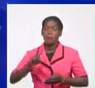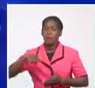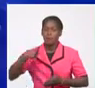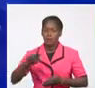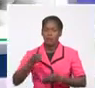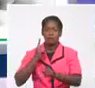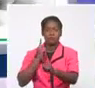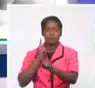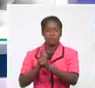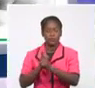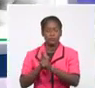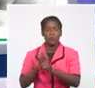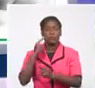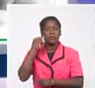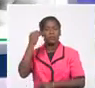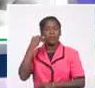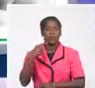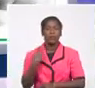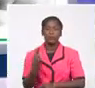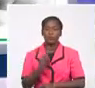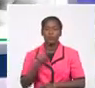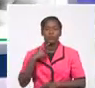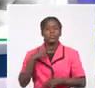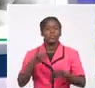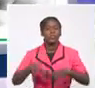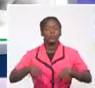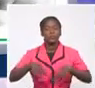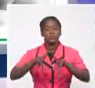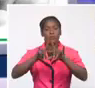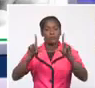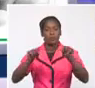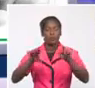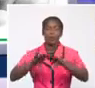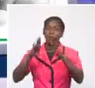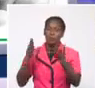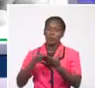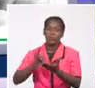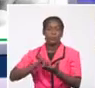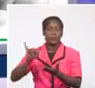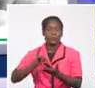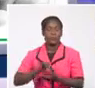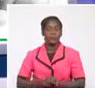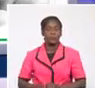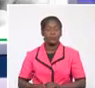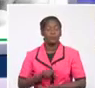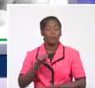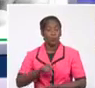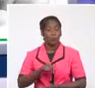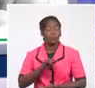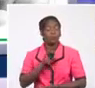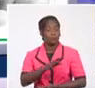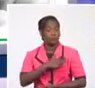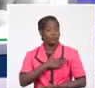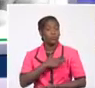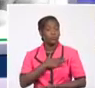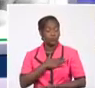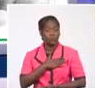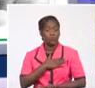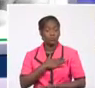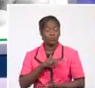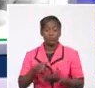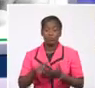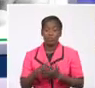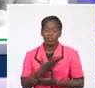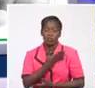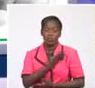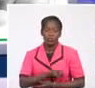otros detalles sobre el comportamiento de la enfermedad en Cuba y el resto del mundo. Hoy es un día muy triste, cifras dolorosas se han